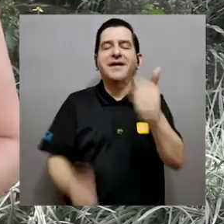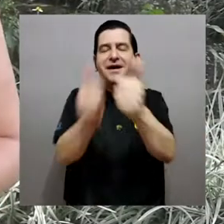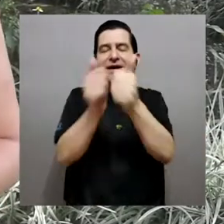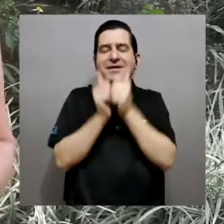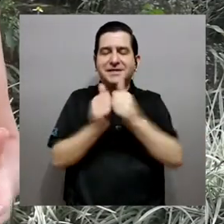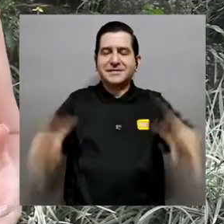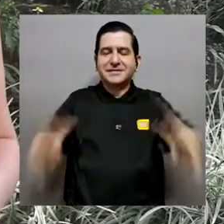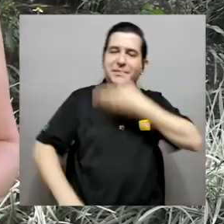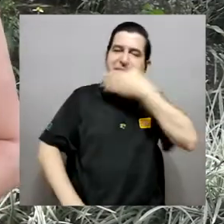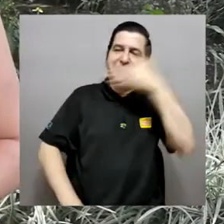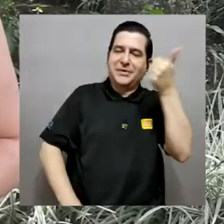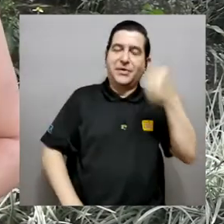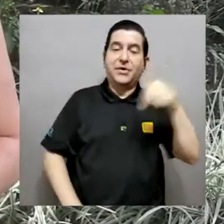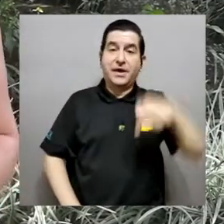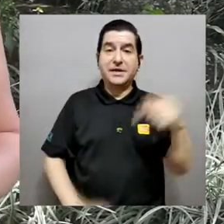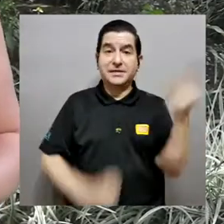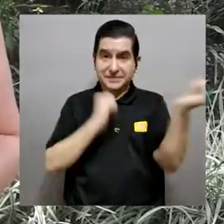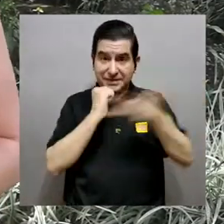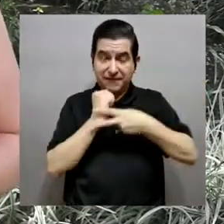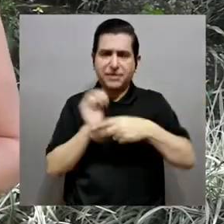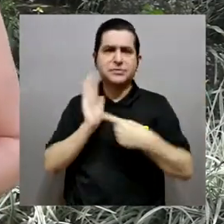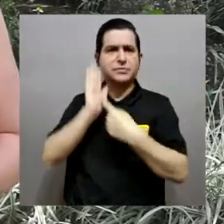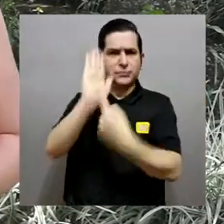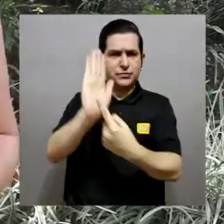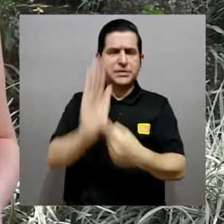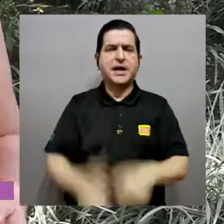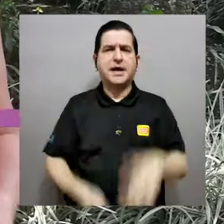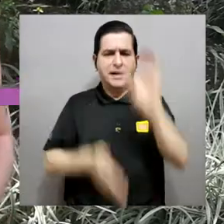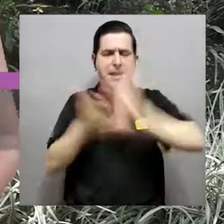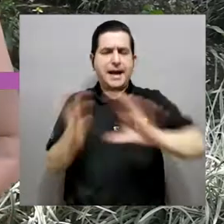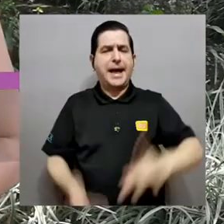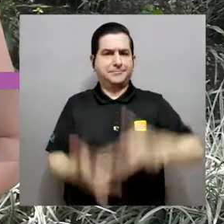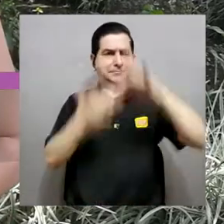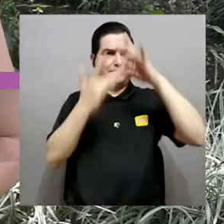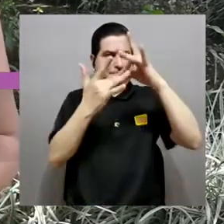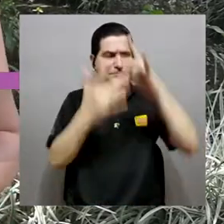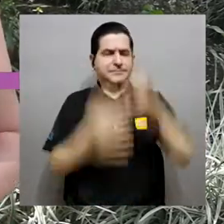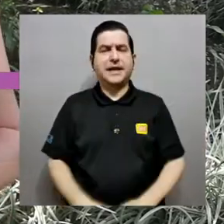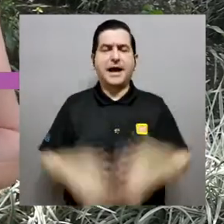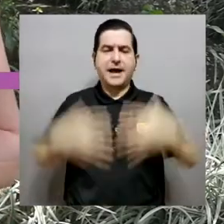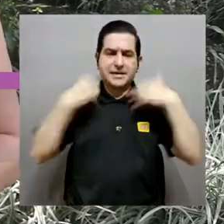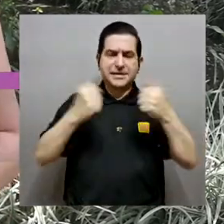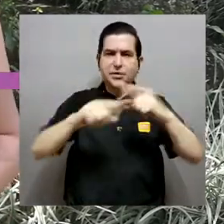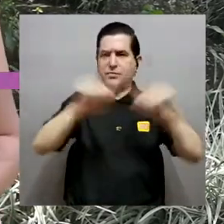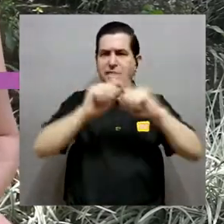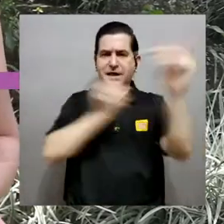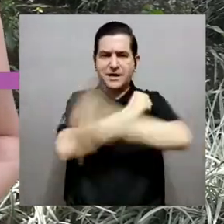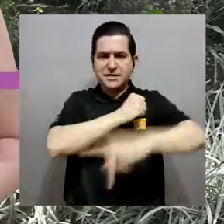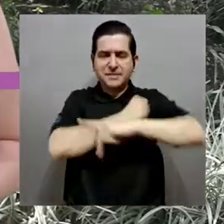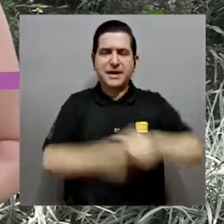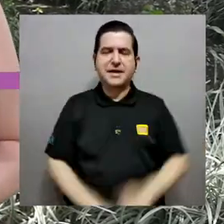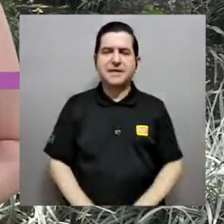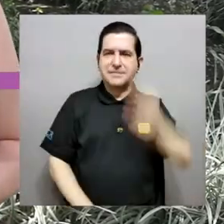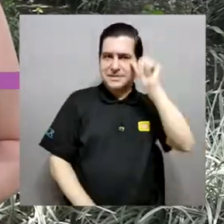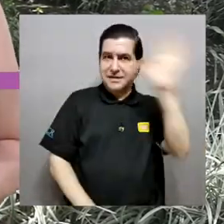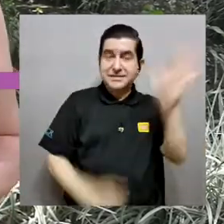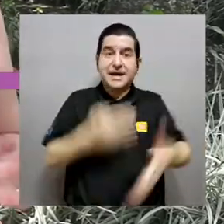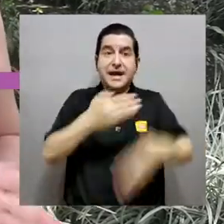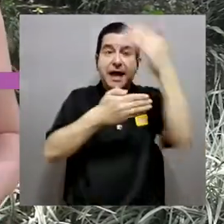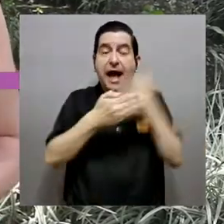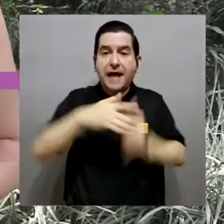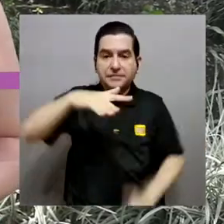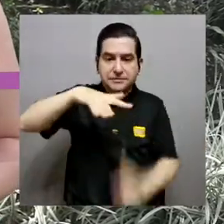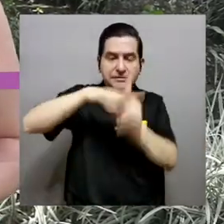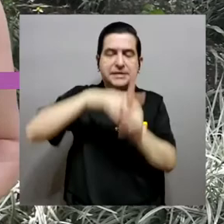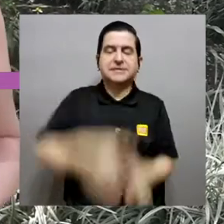gracias por acompañarnos en Vivir Mejor. En esta ocasión les presentaremos un capítulo especial sobre la salud en algunos países asiáticos,